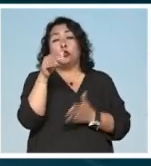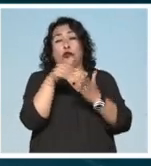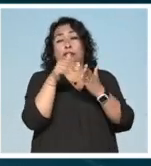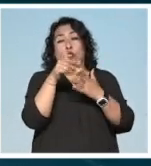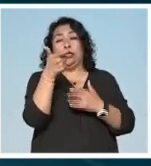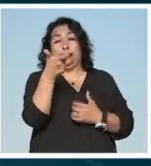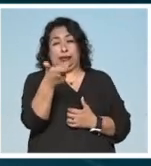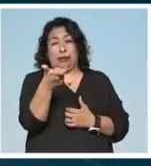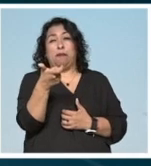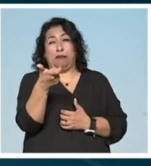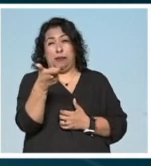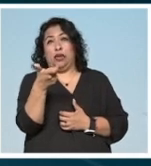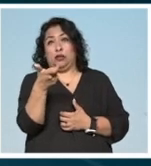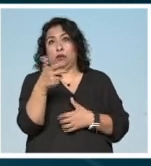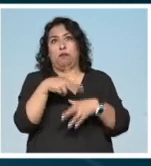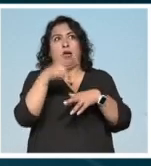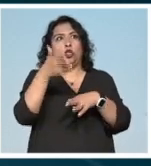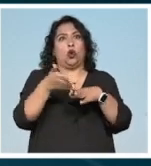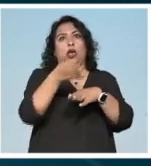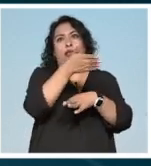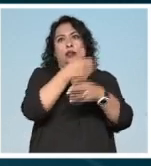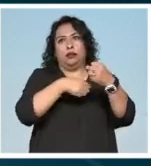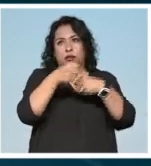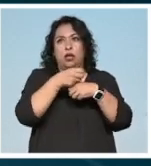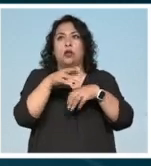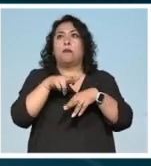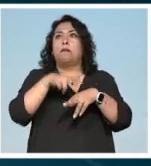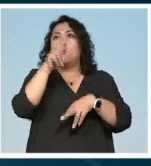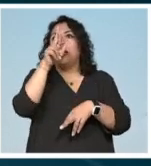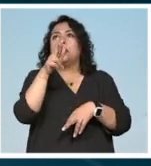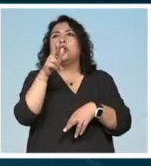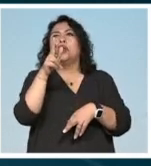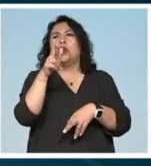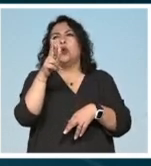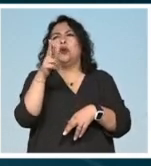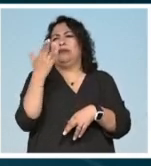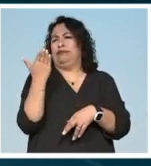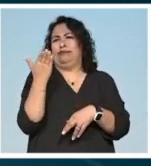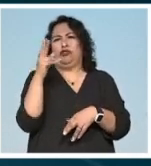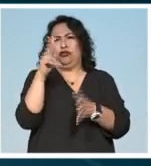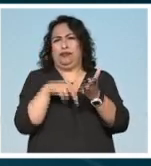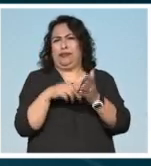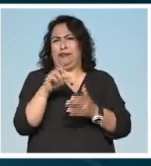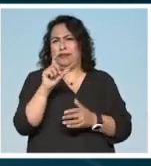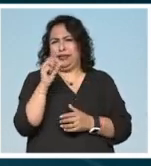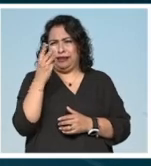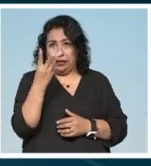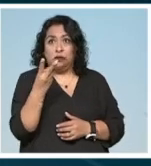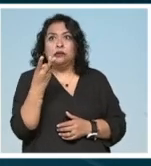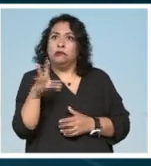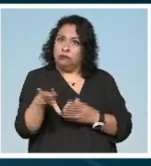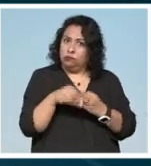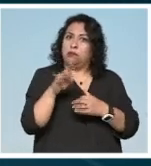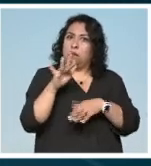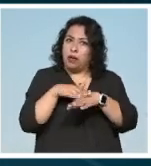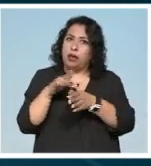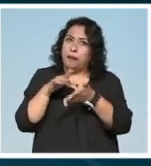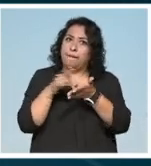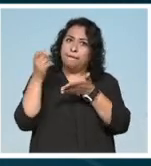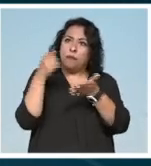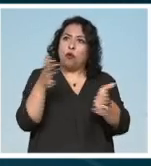de pesos, es mayor al de los años anteriores, mayor al del año inmediato anterior, con lo cual estamos sumando más recursos